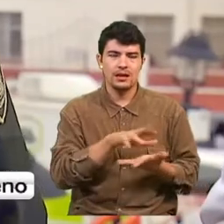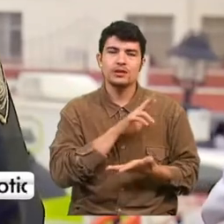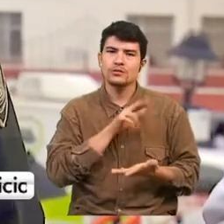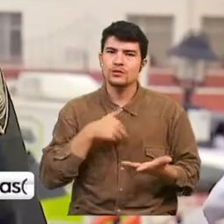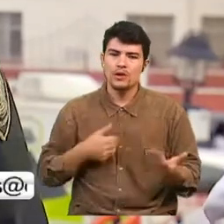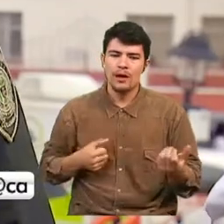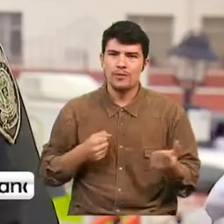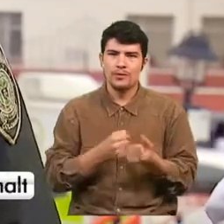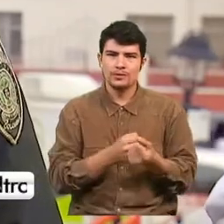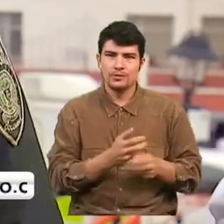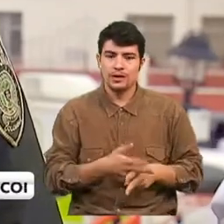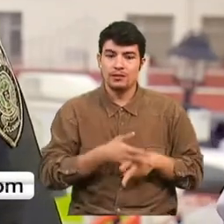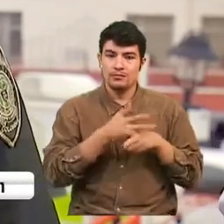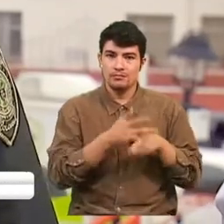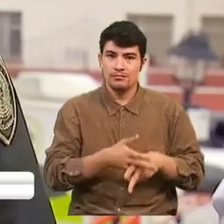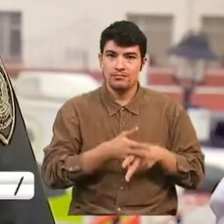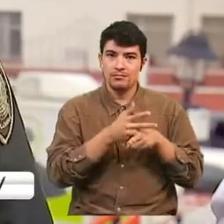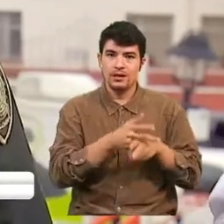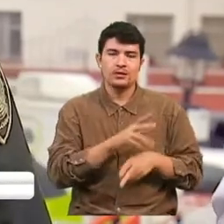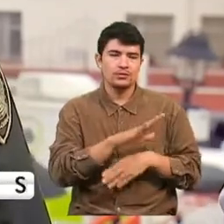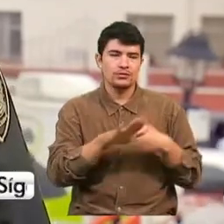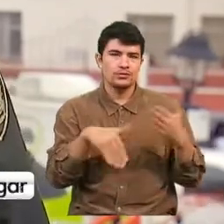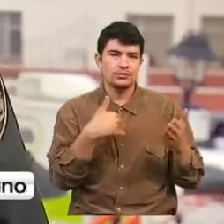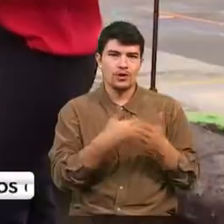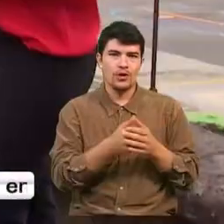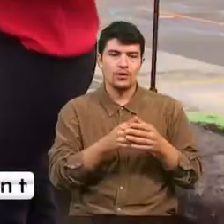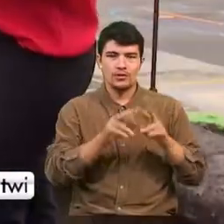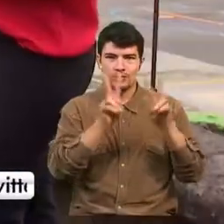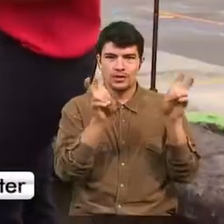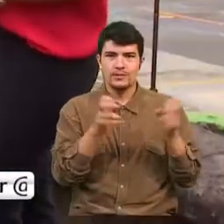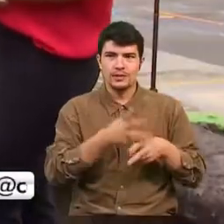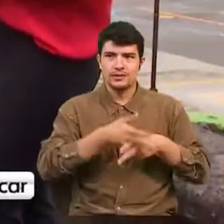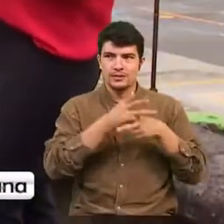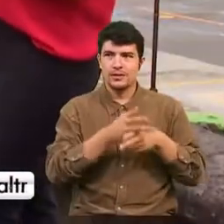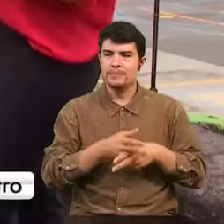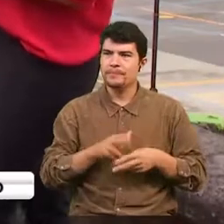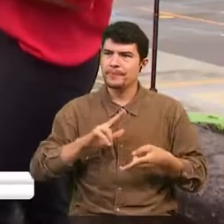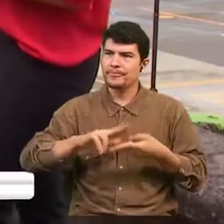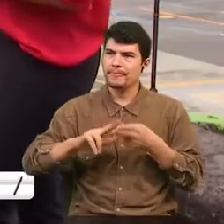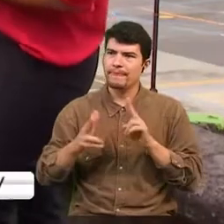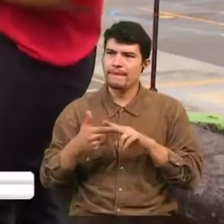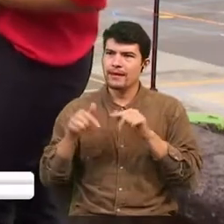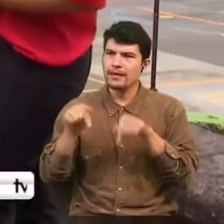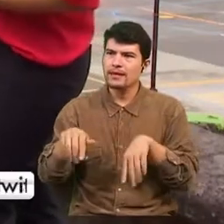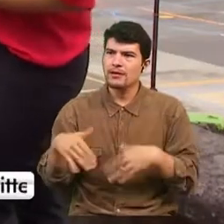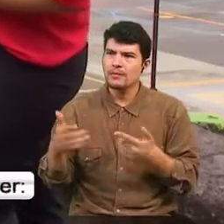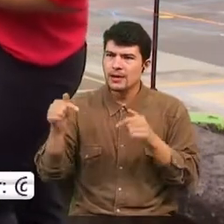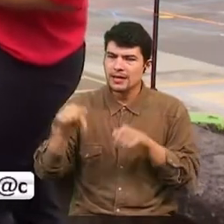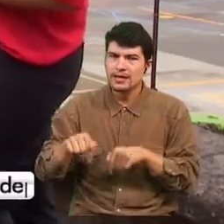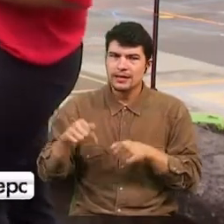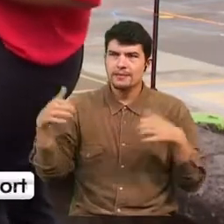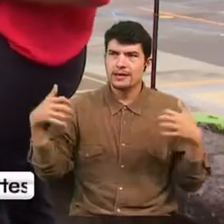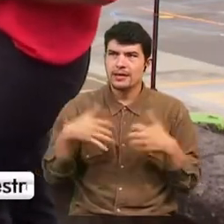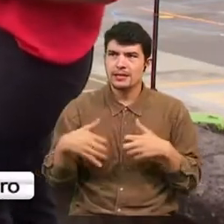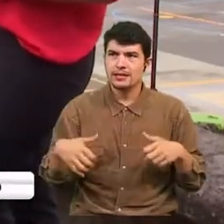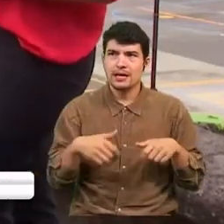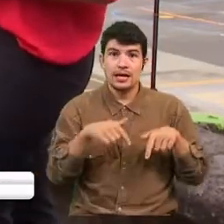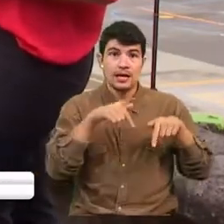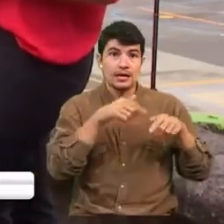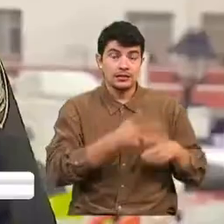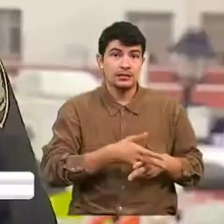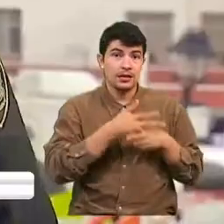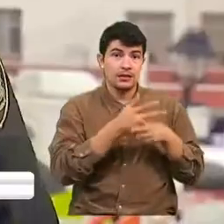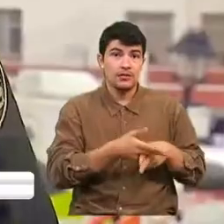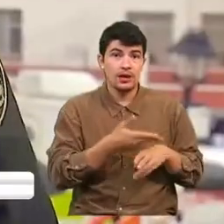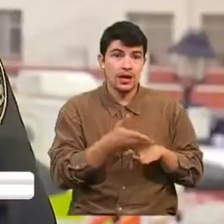reforzando y aclarando todos los temas de seguridad en este sector. Bueno, en materia de seguridad, ¿cómo está la provincia de Vélez, Coronel? En seguridad, como lo manifestaba